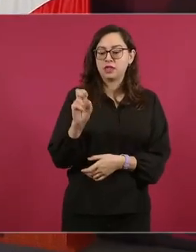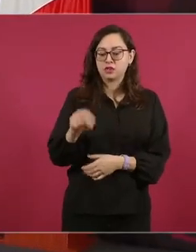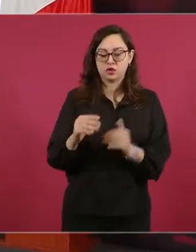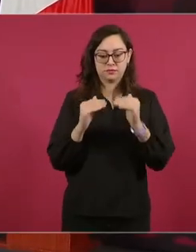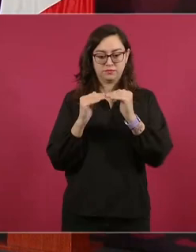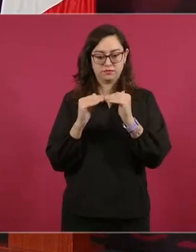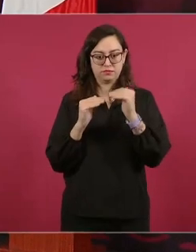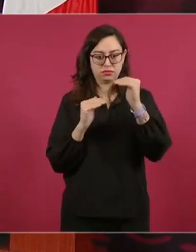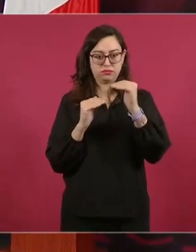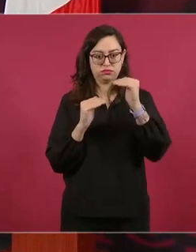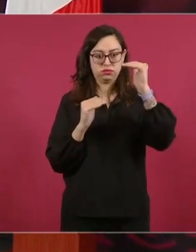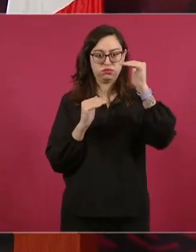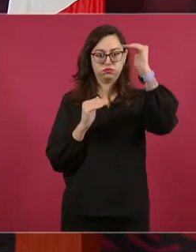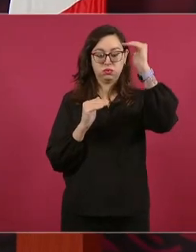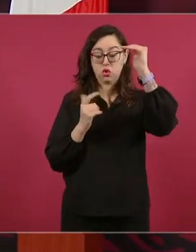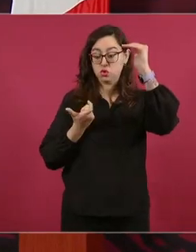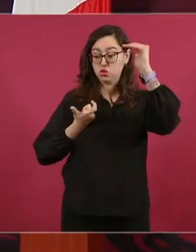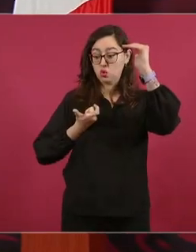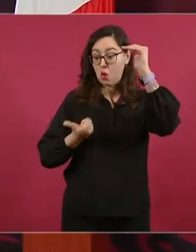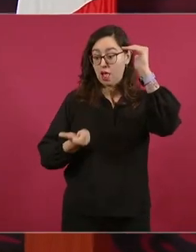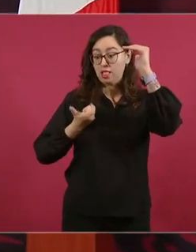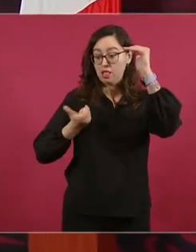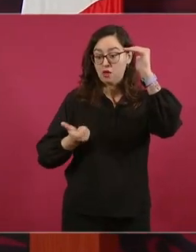importante. Porque